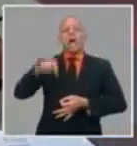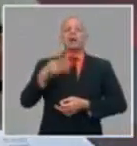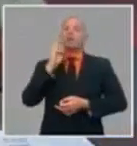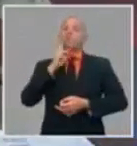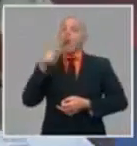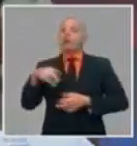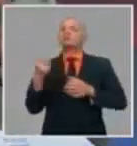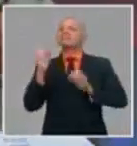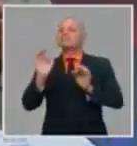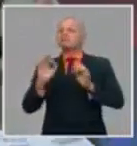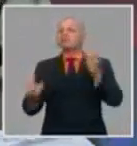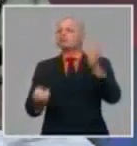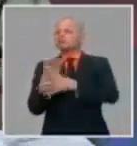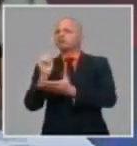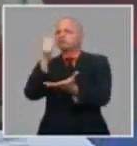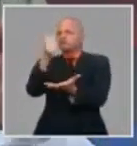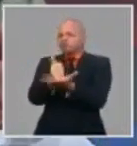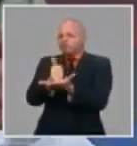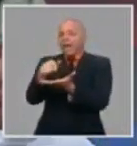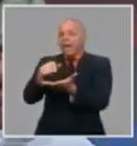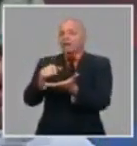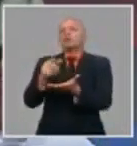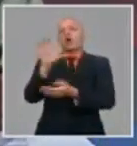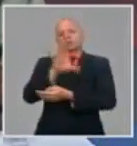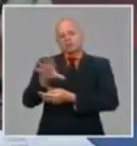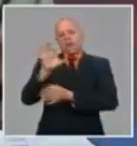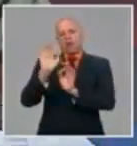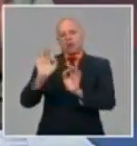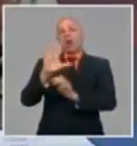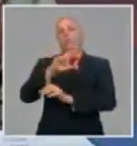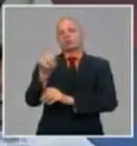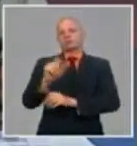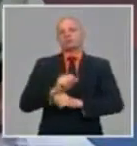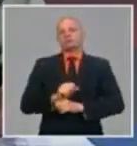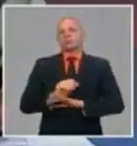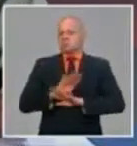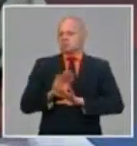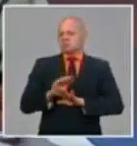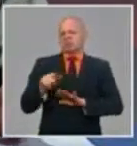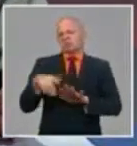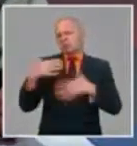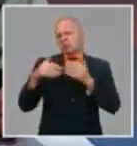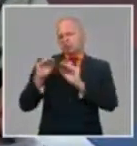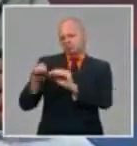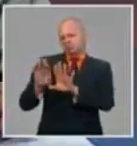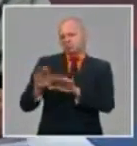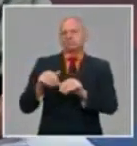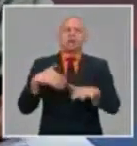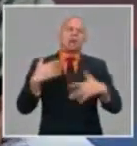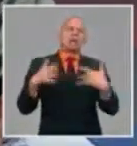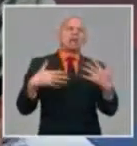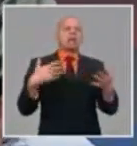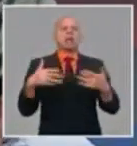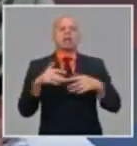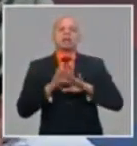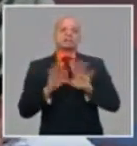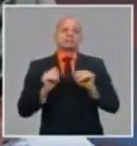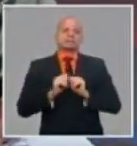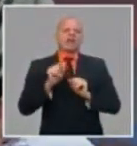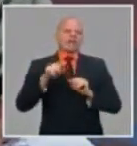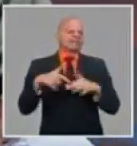del día en que se están haciendo las audiencias sobre este tema, una muy conocida figura del